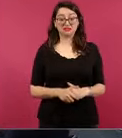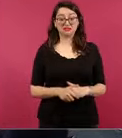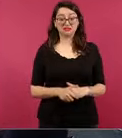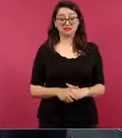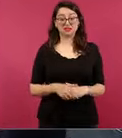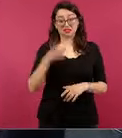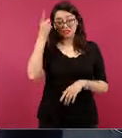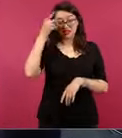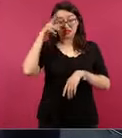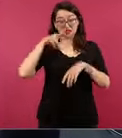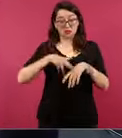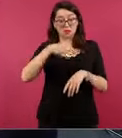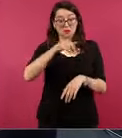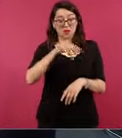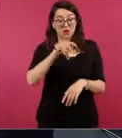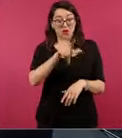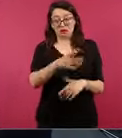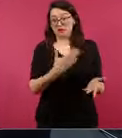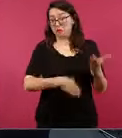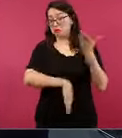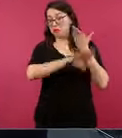director.